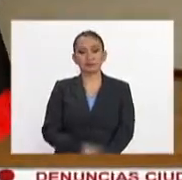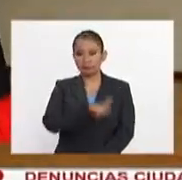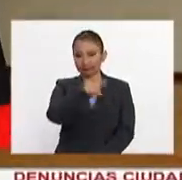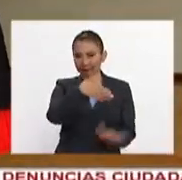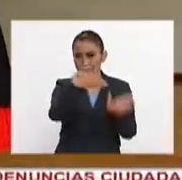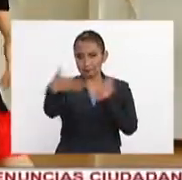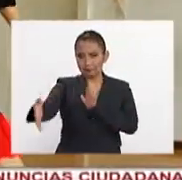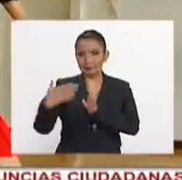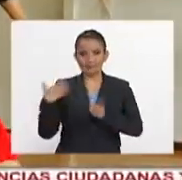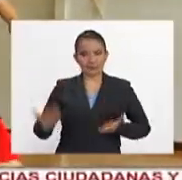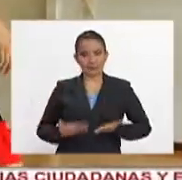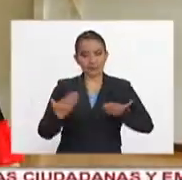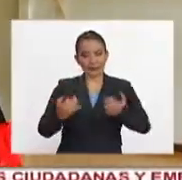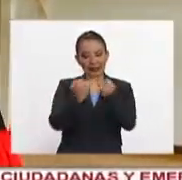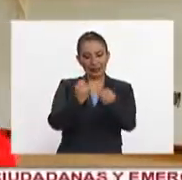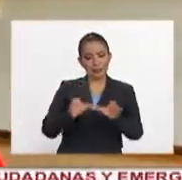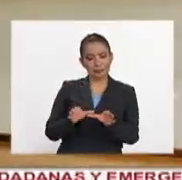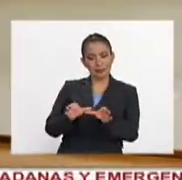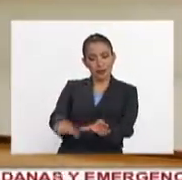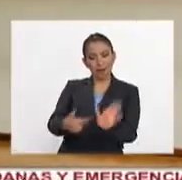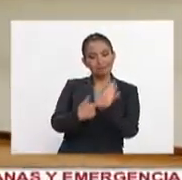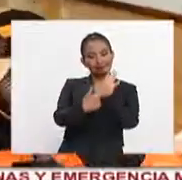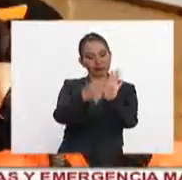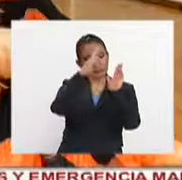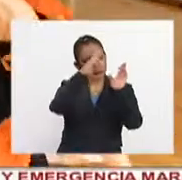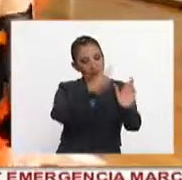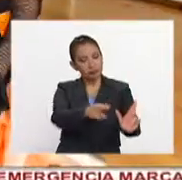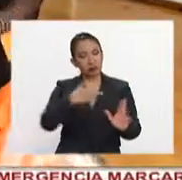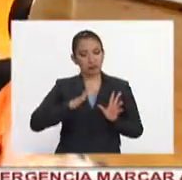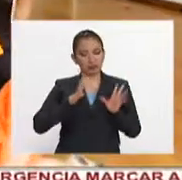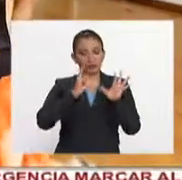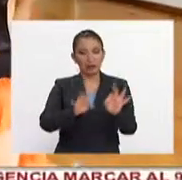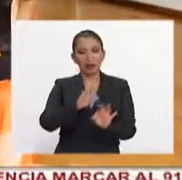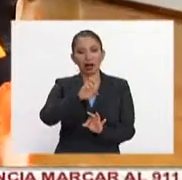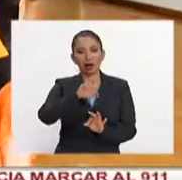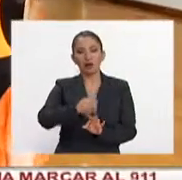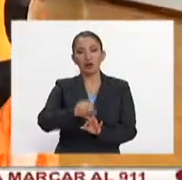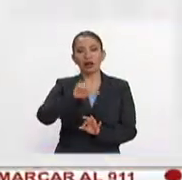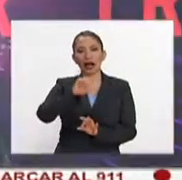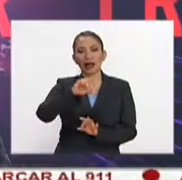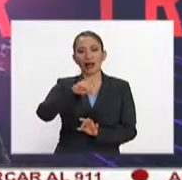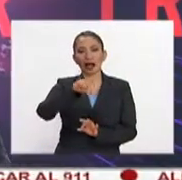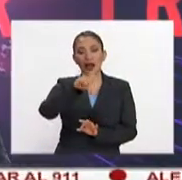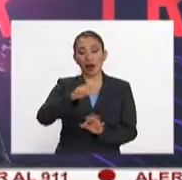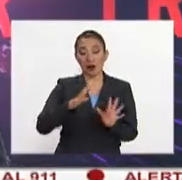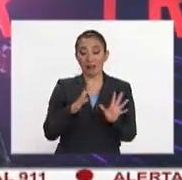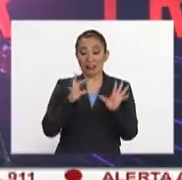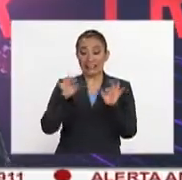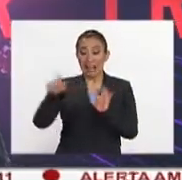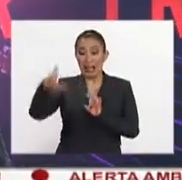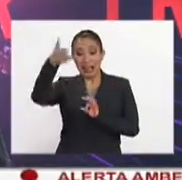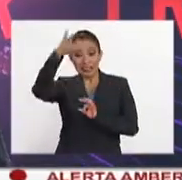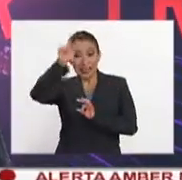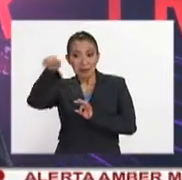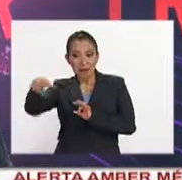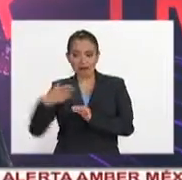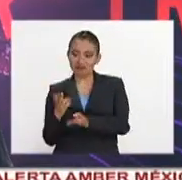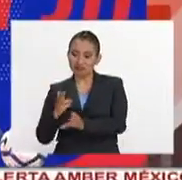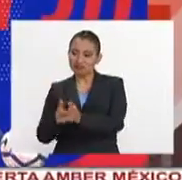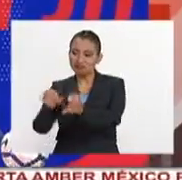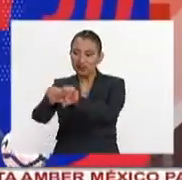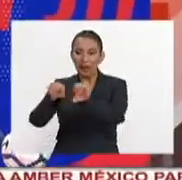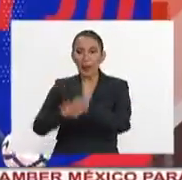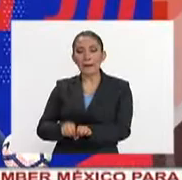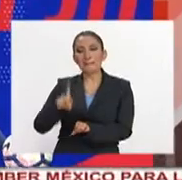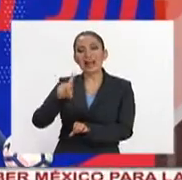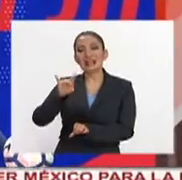Más adelante, el Ballet Independiente rendirá homenaje a su fundador Raúl Flores Canelo. Oficialmente, Neymar es nuevo jugador del